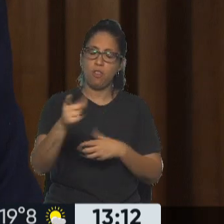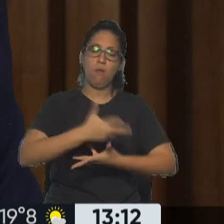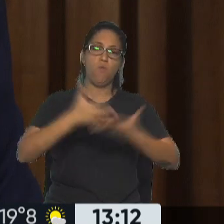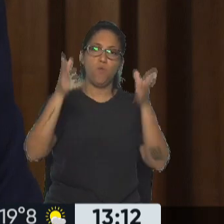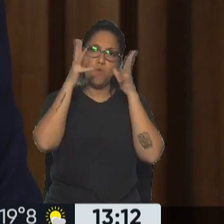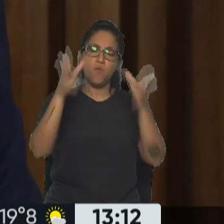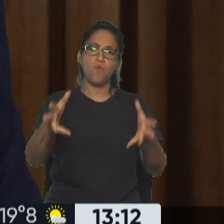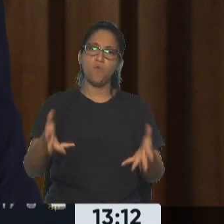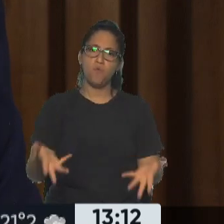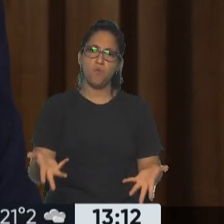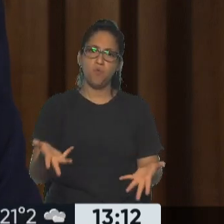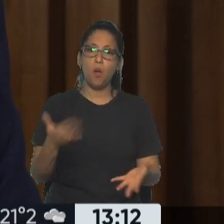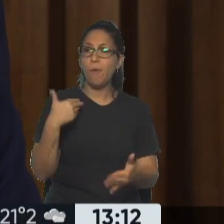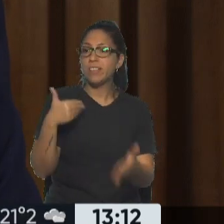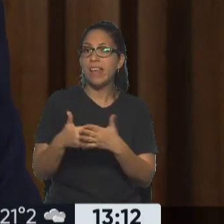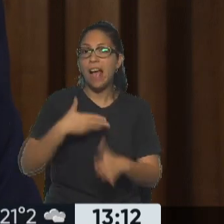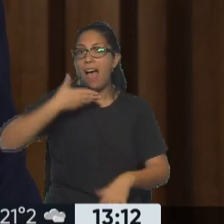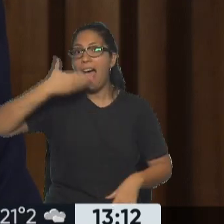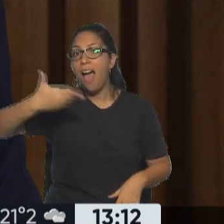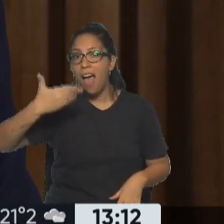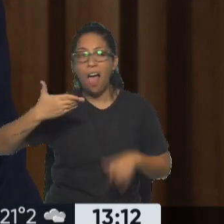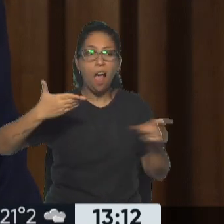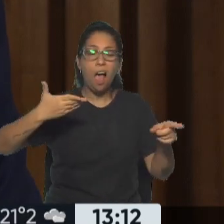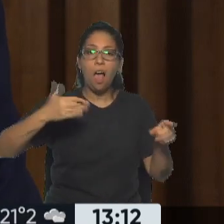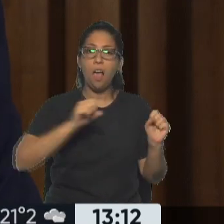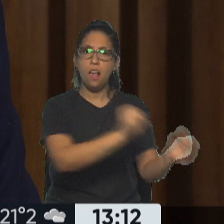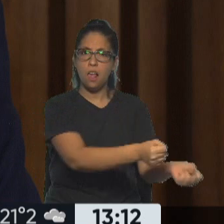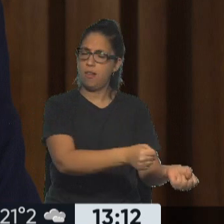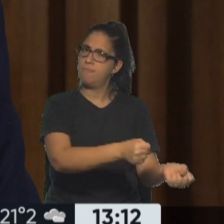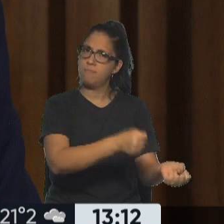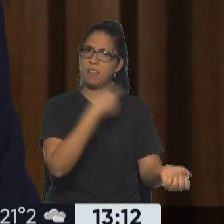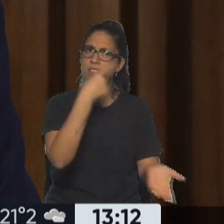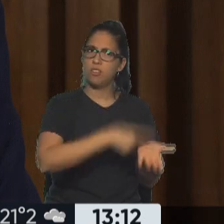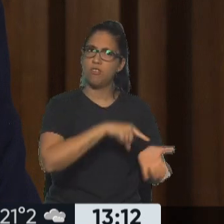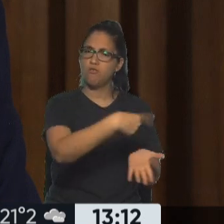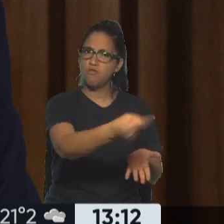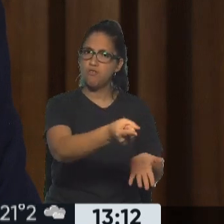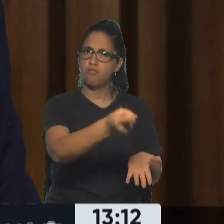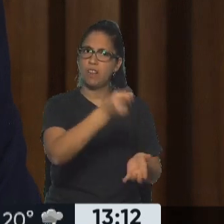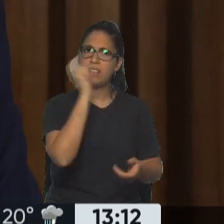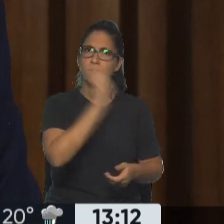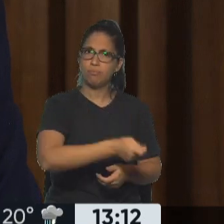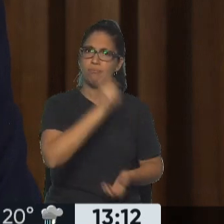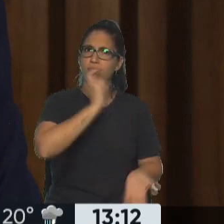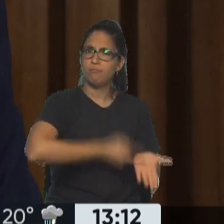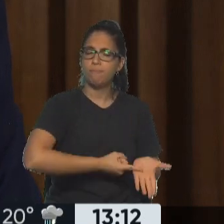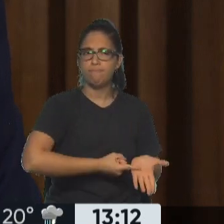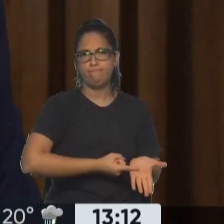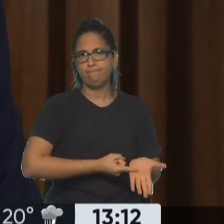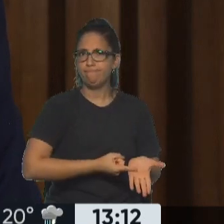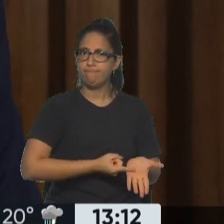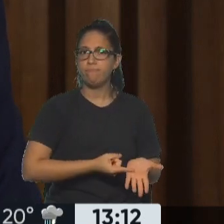muy, muy cercano a mis declaraciones y también otro tipo de decisiones que se han tomado en el tribunal. Con lo cual